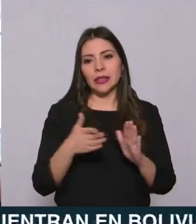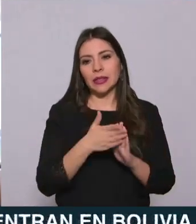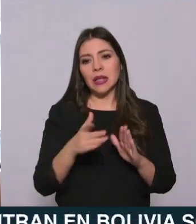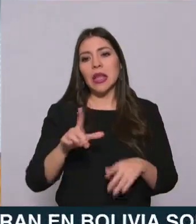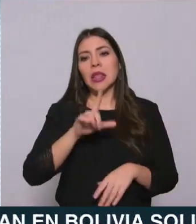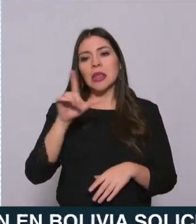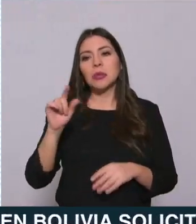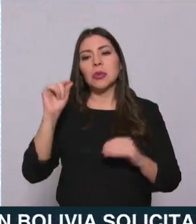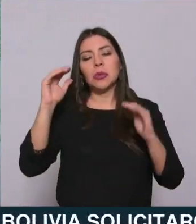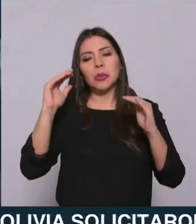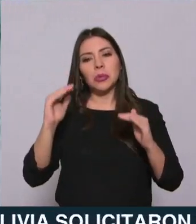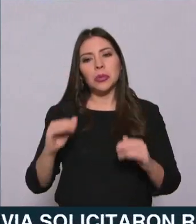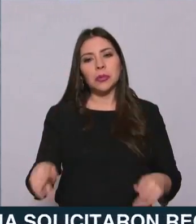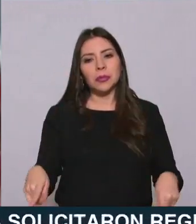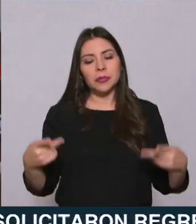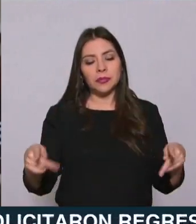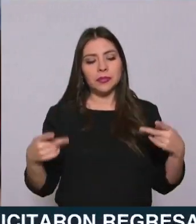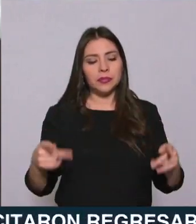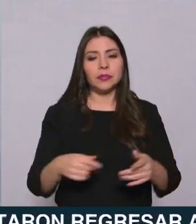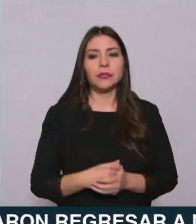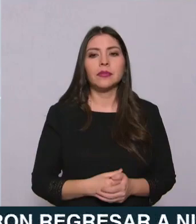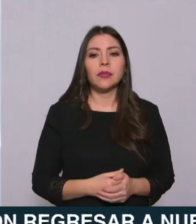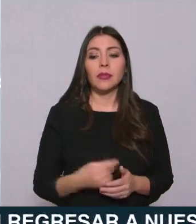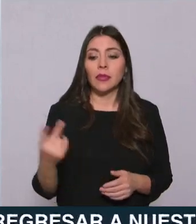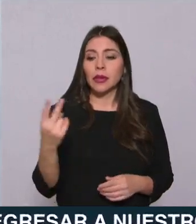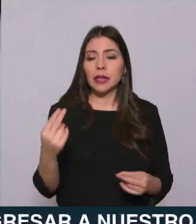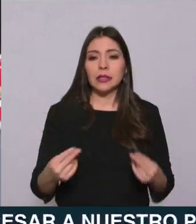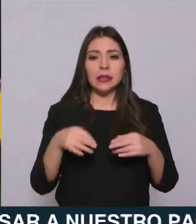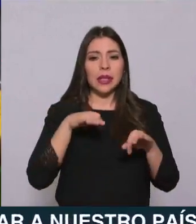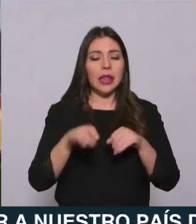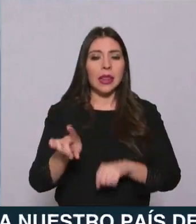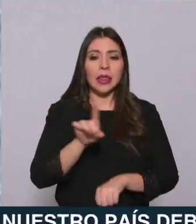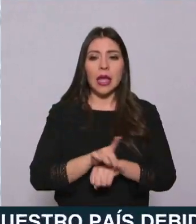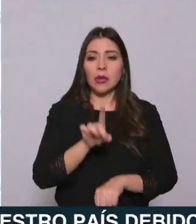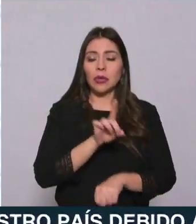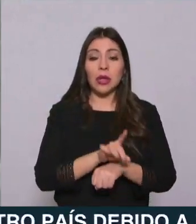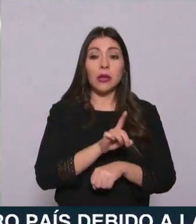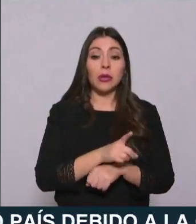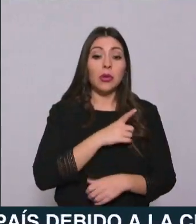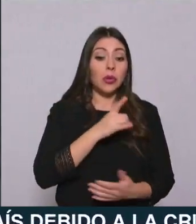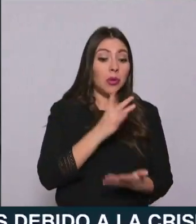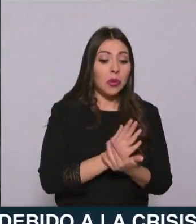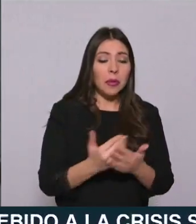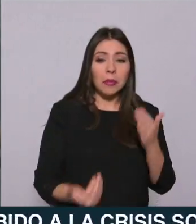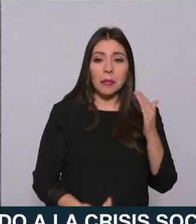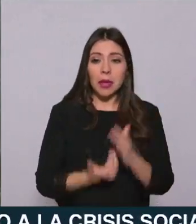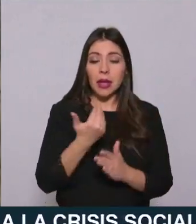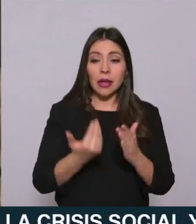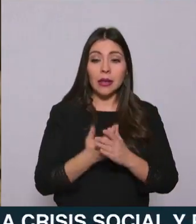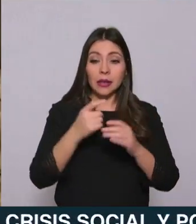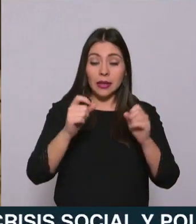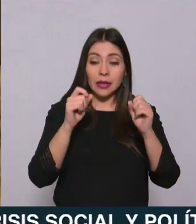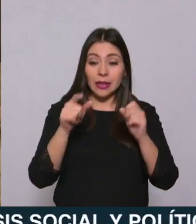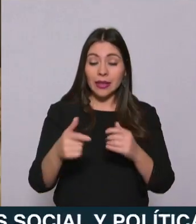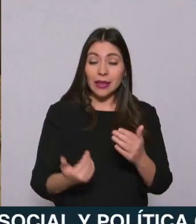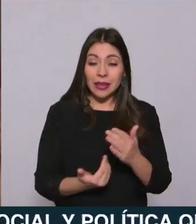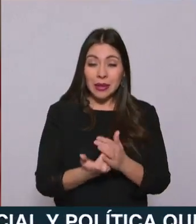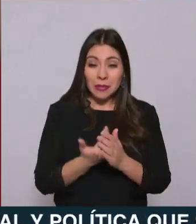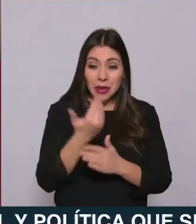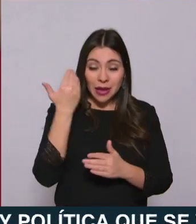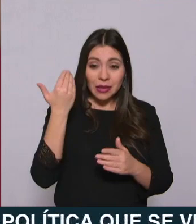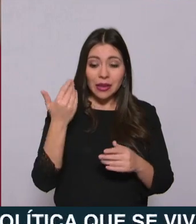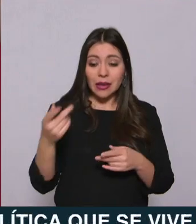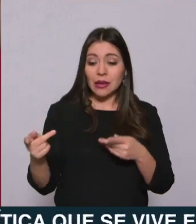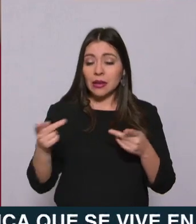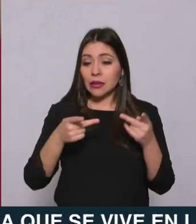baja la venta. En ambos negocios se trabaja todo el día, no solo es por las mañanas. Después de levantar deben llegar a preparar todo para el día